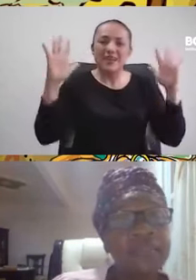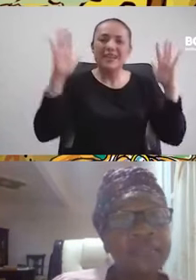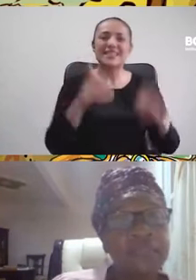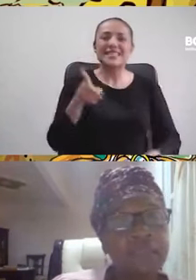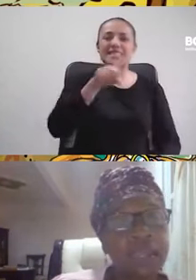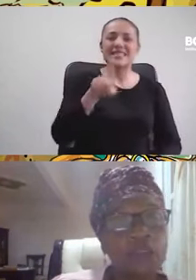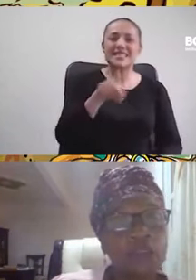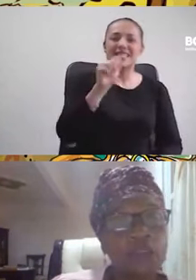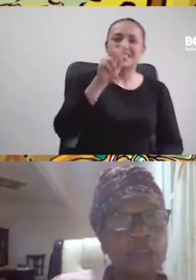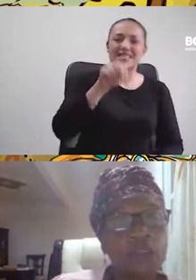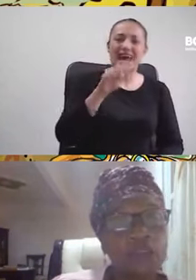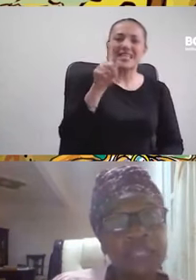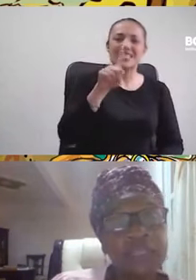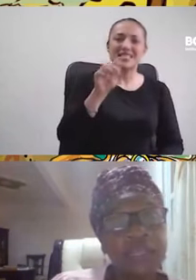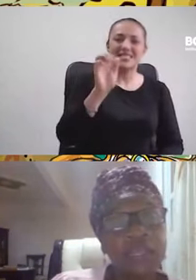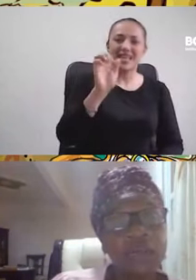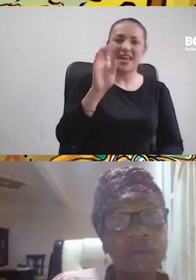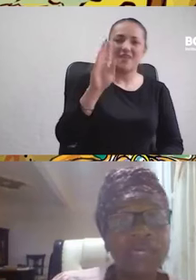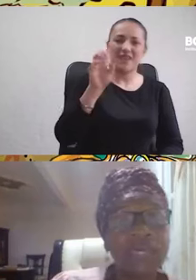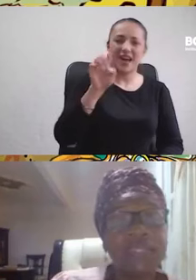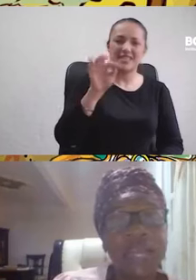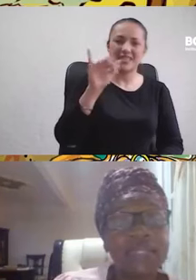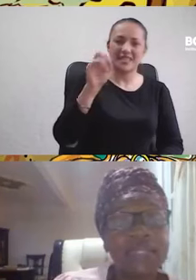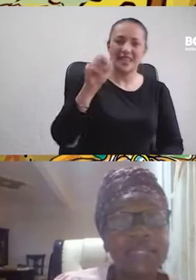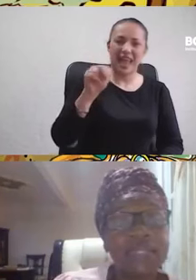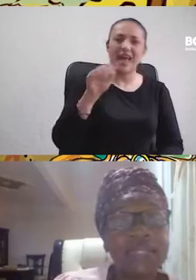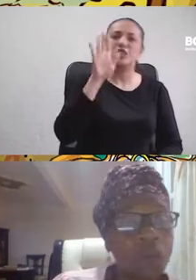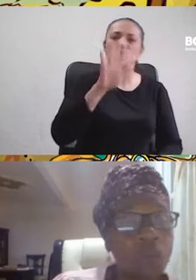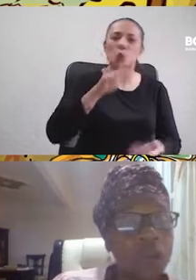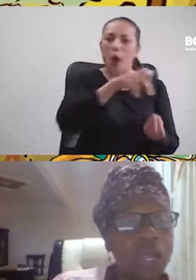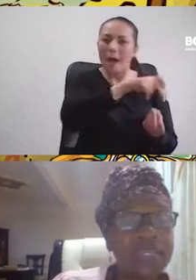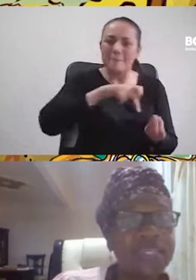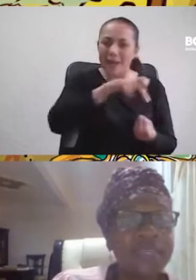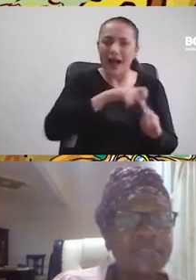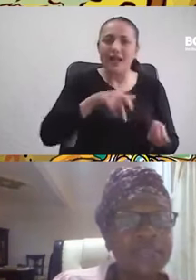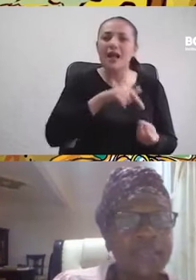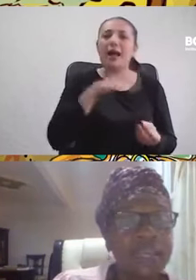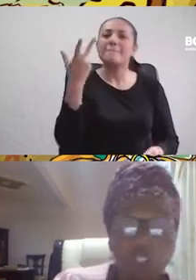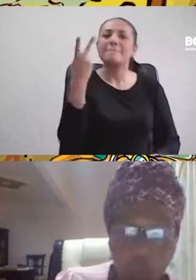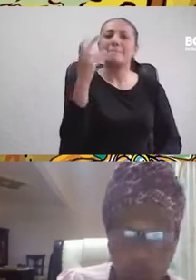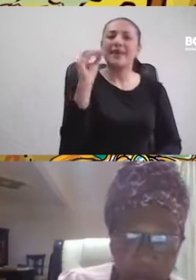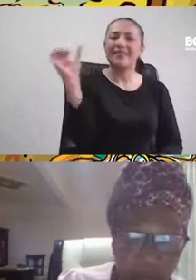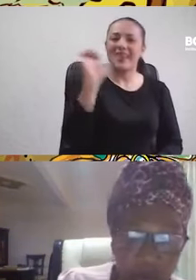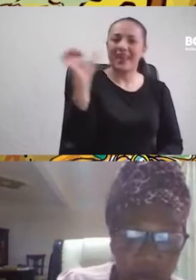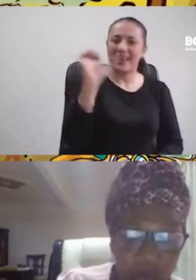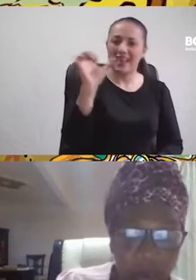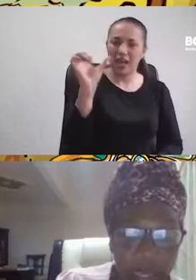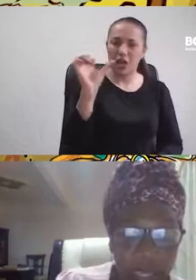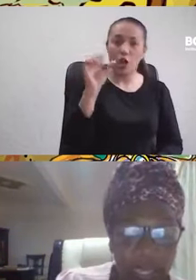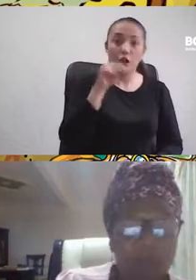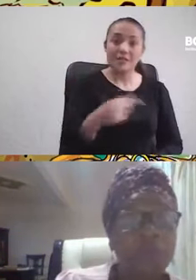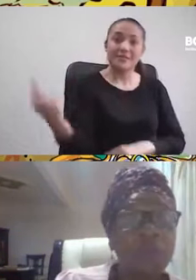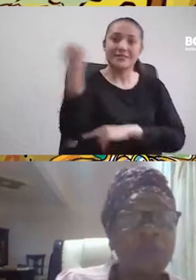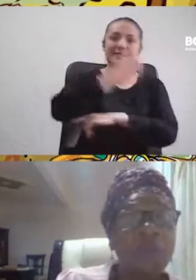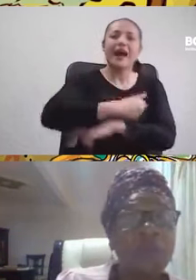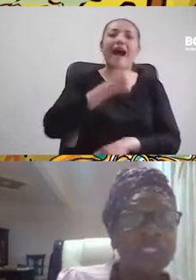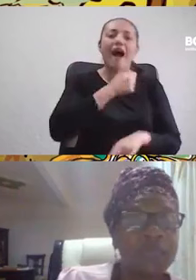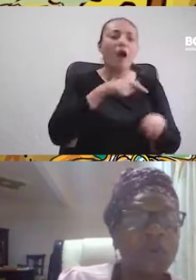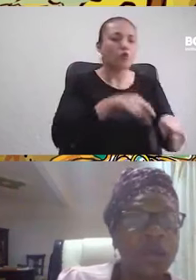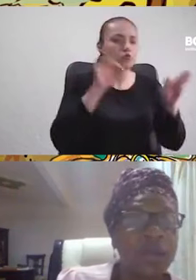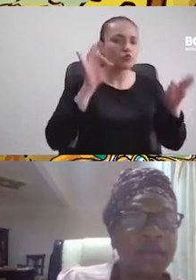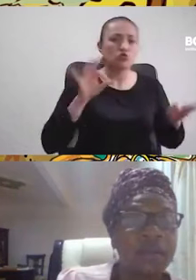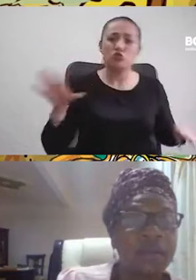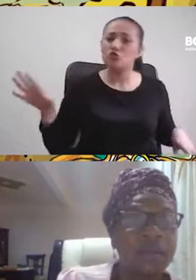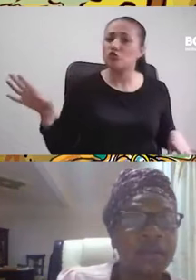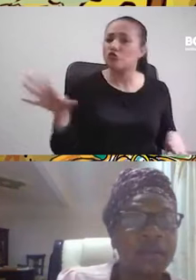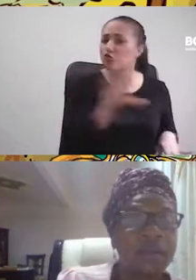el 20 de enero, el 20 de enero es el día del agua, y ese día todo el mundo en el pueblo se